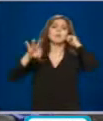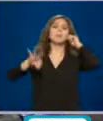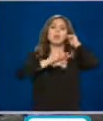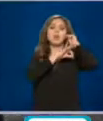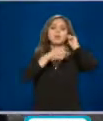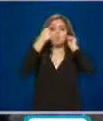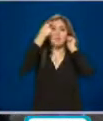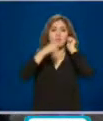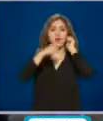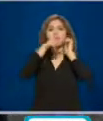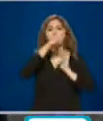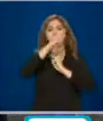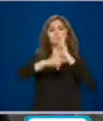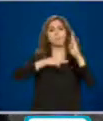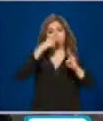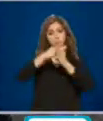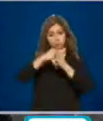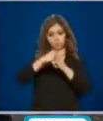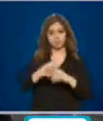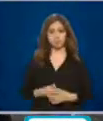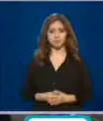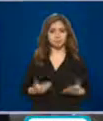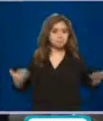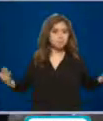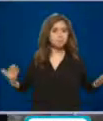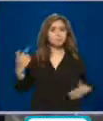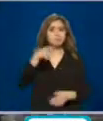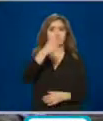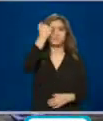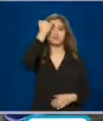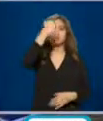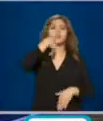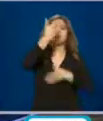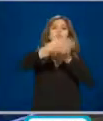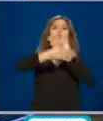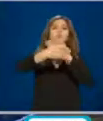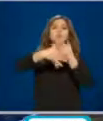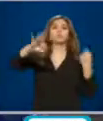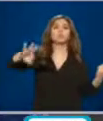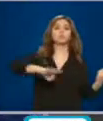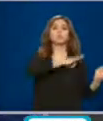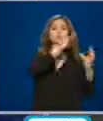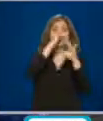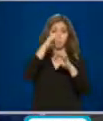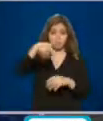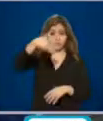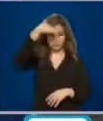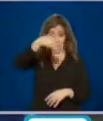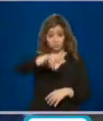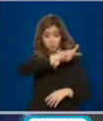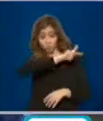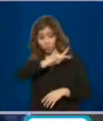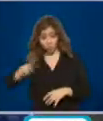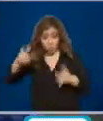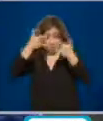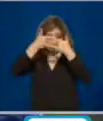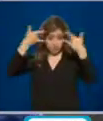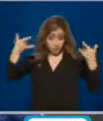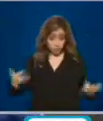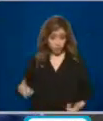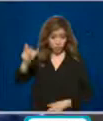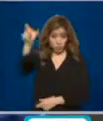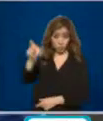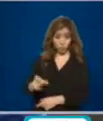patrimonio inmaterial de la humanidad. Y a veces a lo mejor me imagino el mariachi sí sabrá toda la carga histórica de